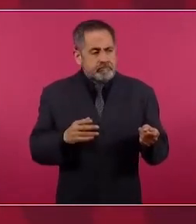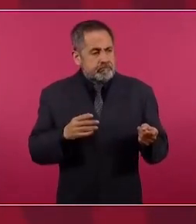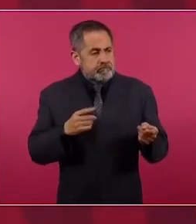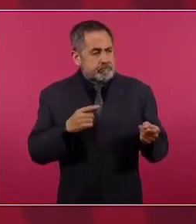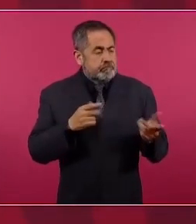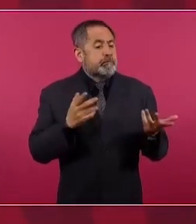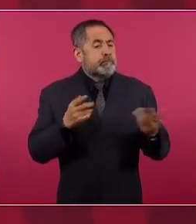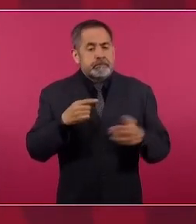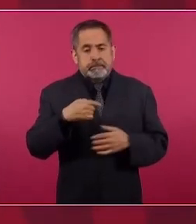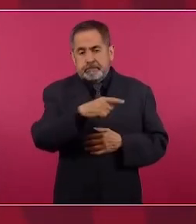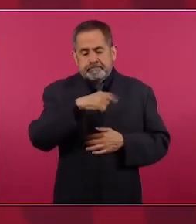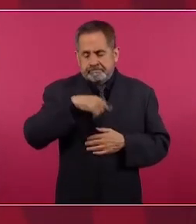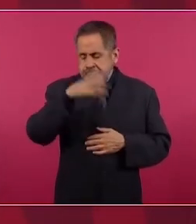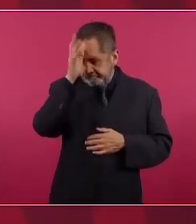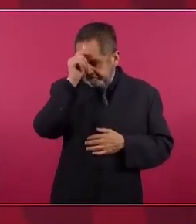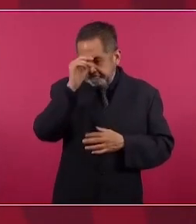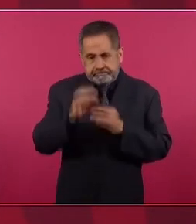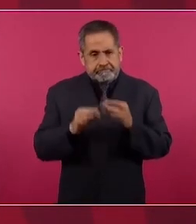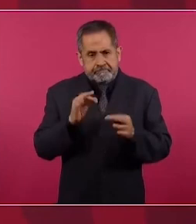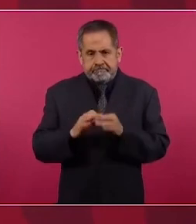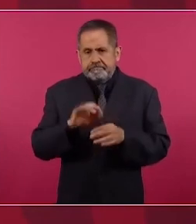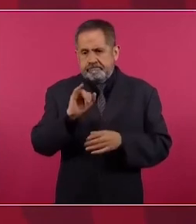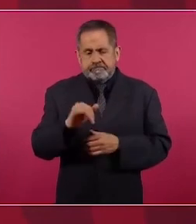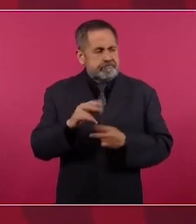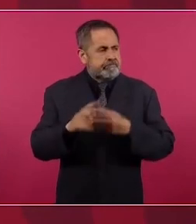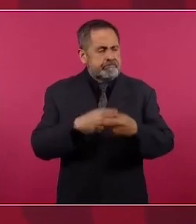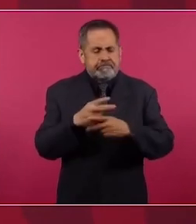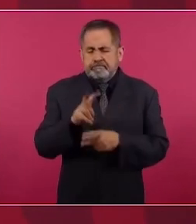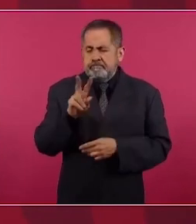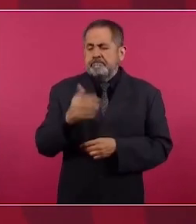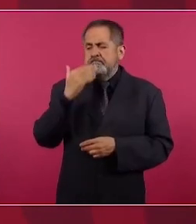la conclusión de que vamos bien